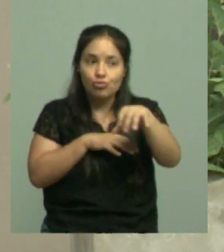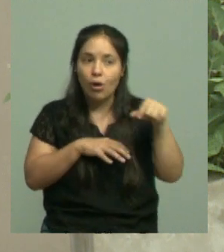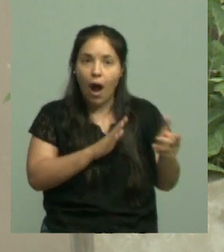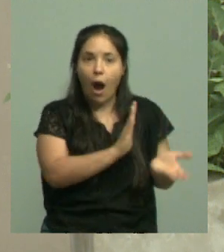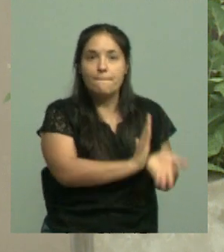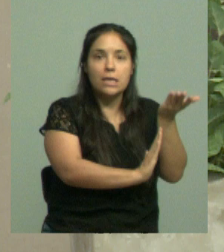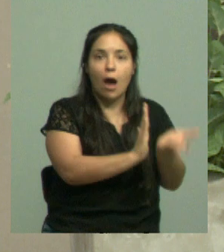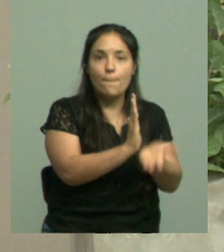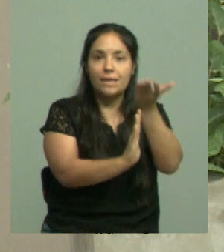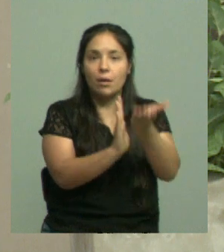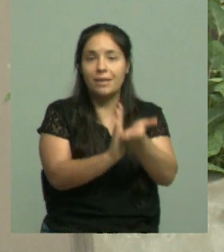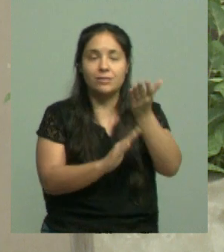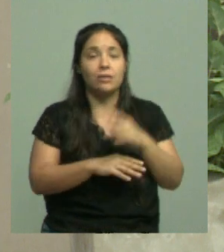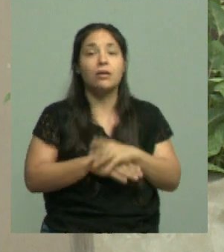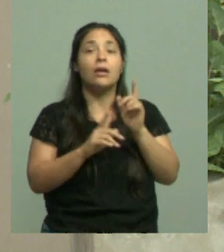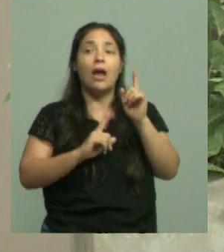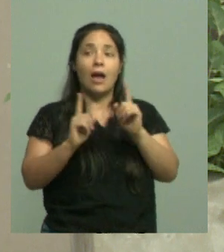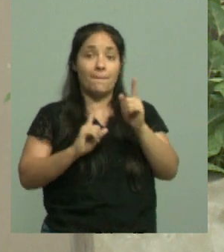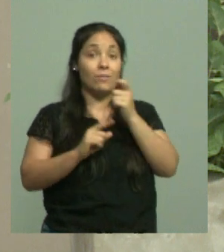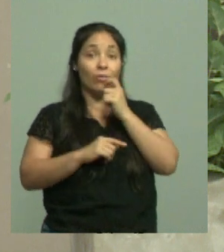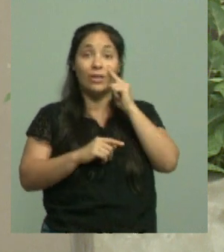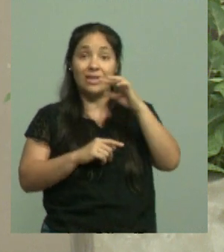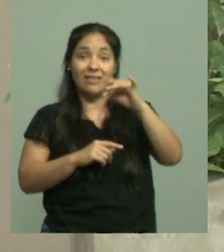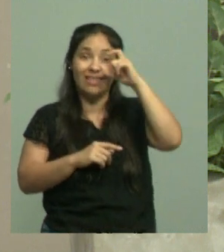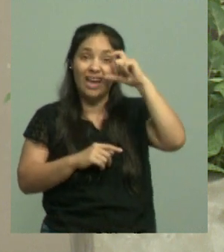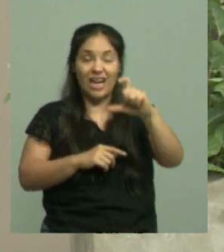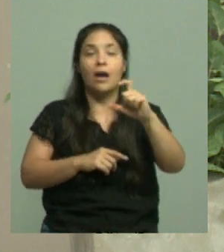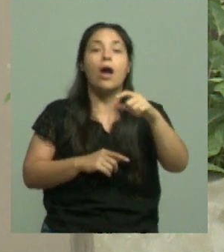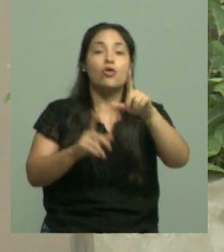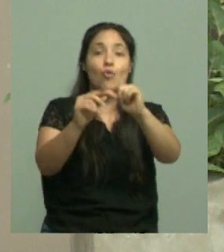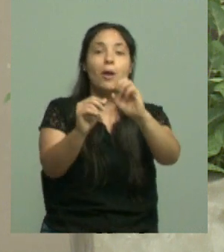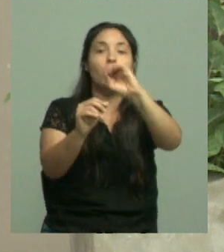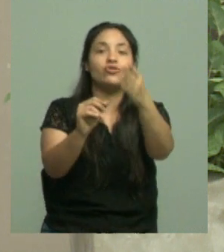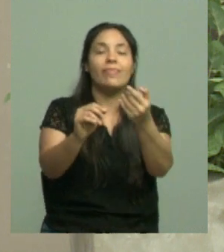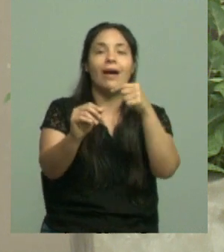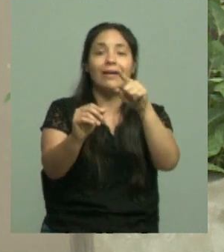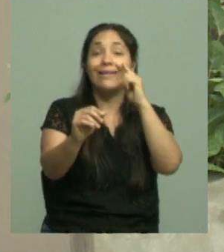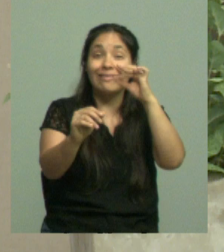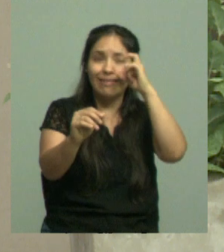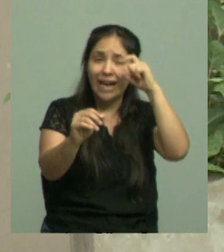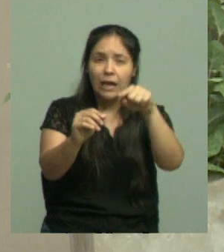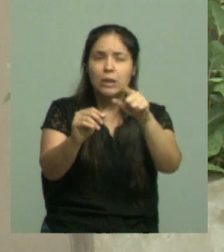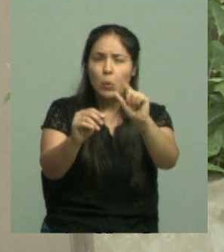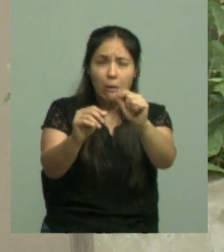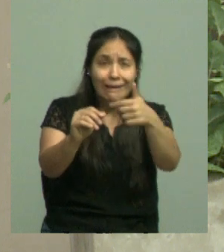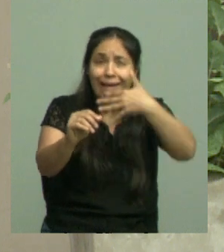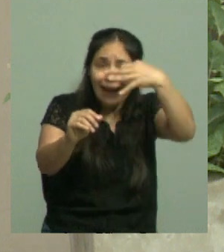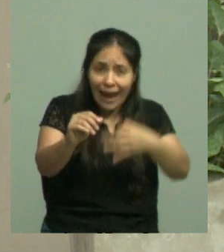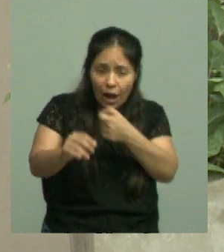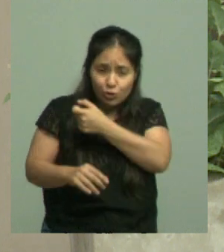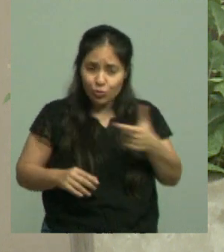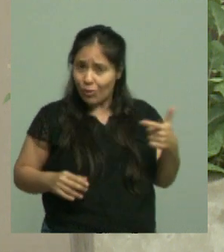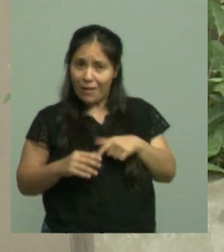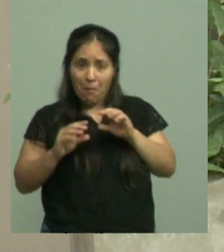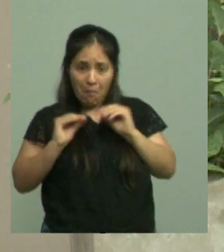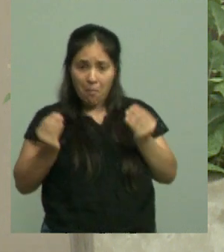muy fuerte y que pesan mucho más de lo que reconoce el INDEC. tal cual. Porque hay que readaptar esta canasta, porque Mm, esa canasta no es que